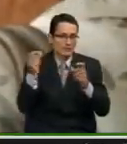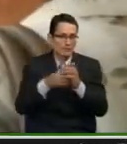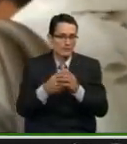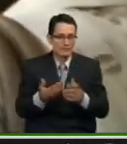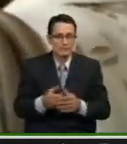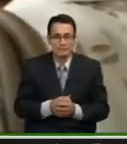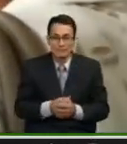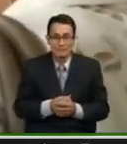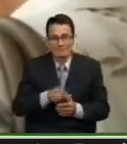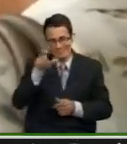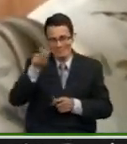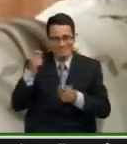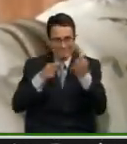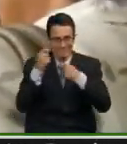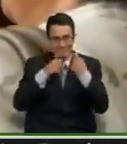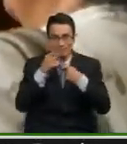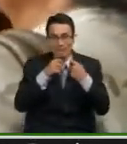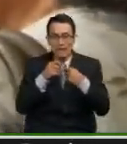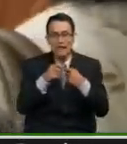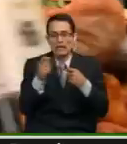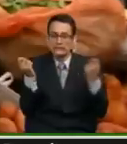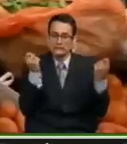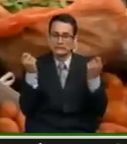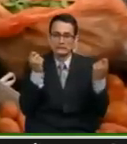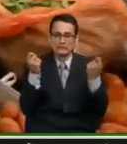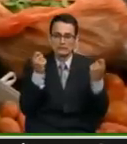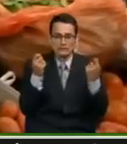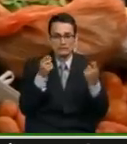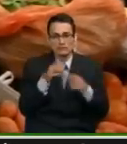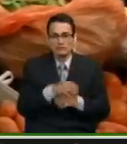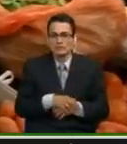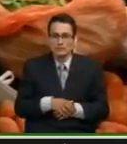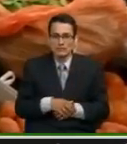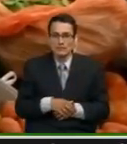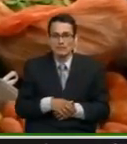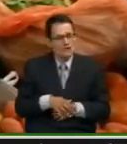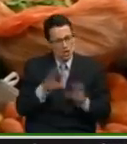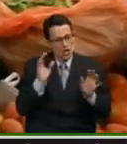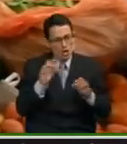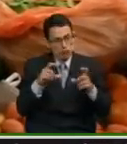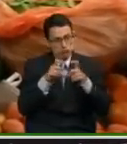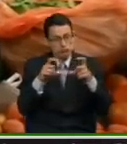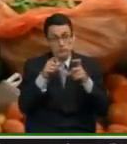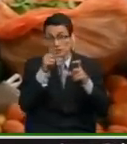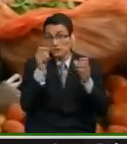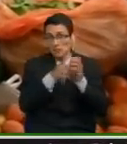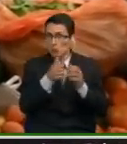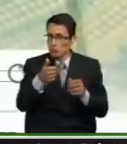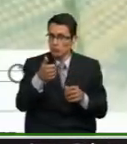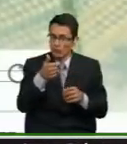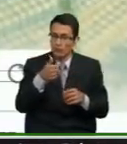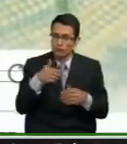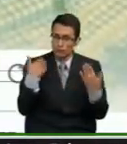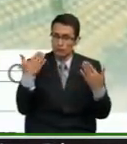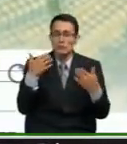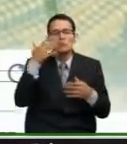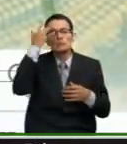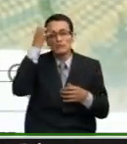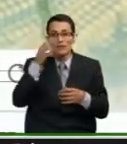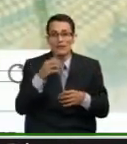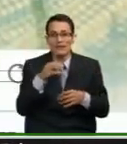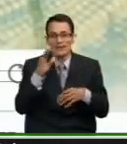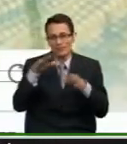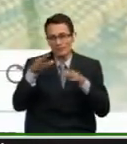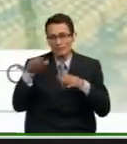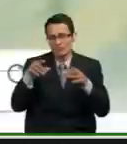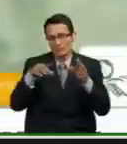consideran que deben prepararse para evitar incomodidades a sus clientes. No, para mí el billete de 100 mil me parece favorable. ¿Por qué? Porque cuando hay clientes que nos